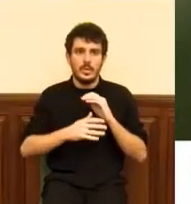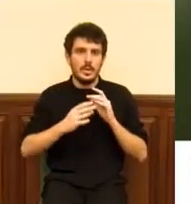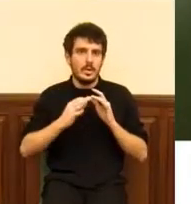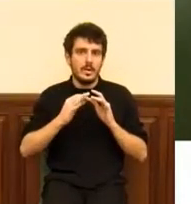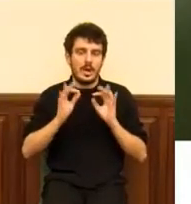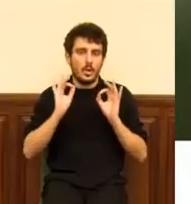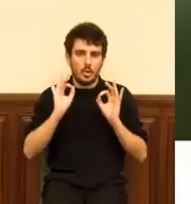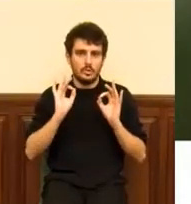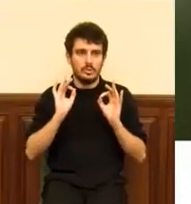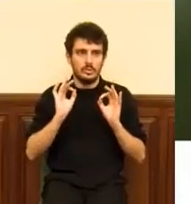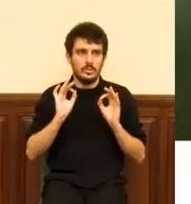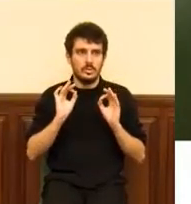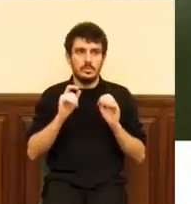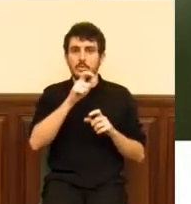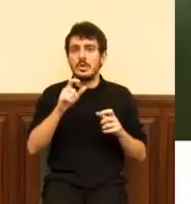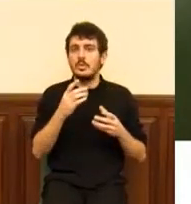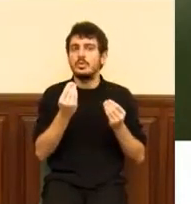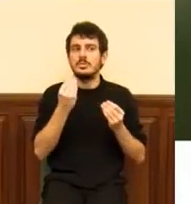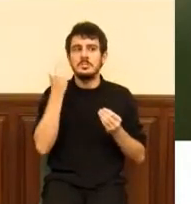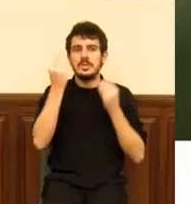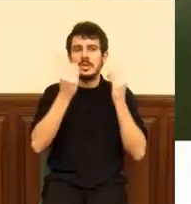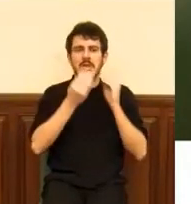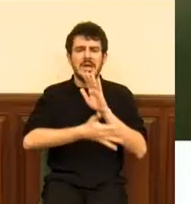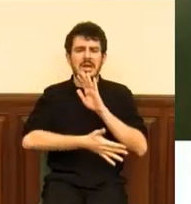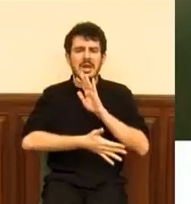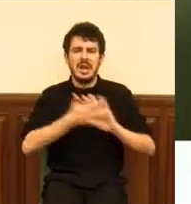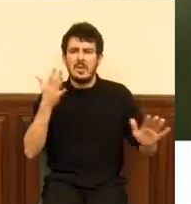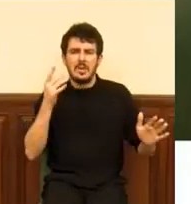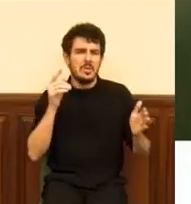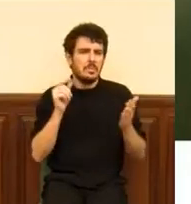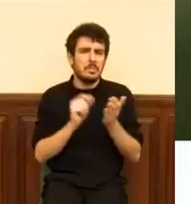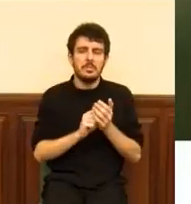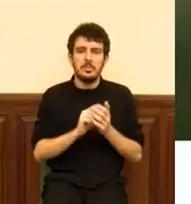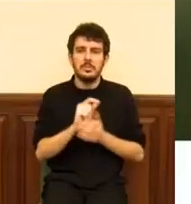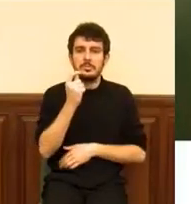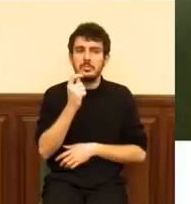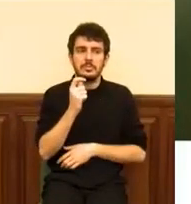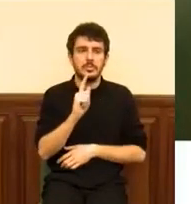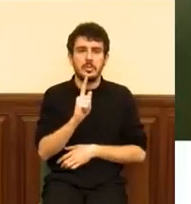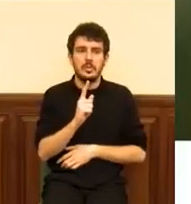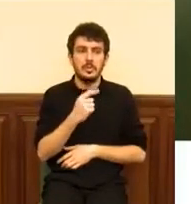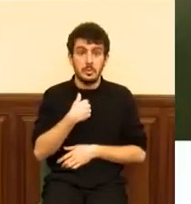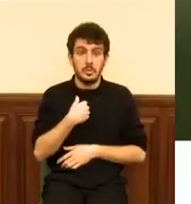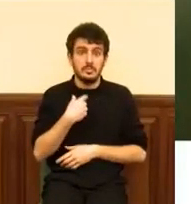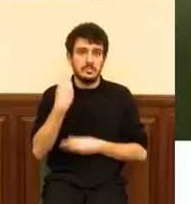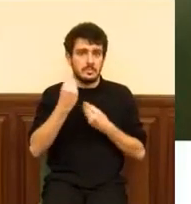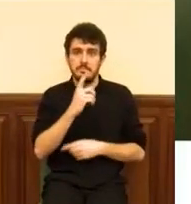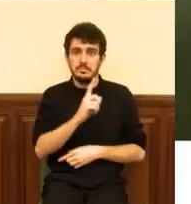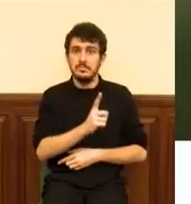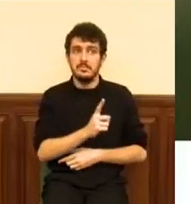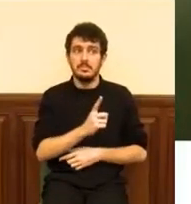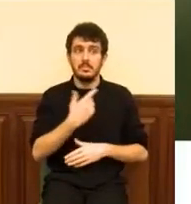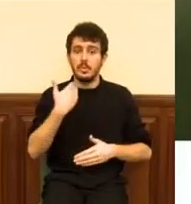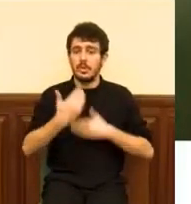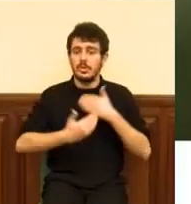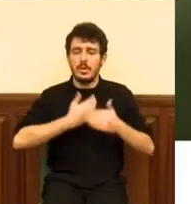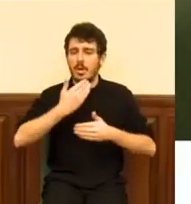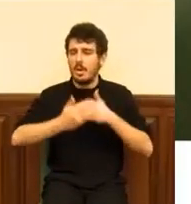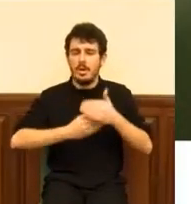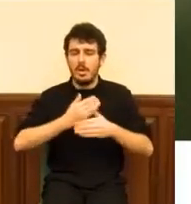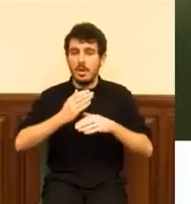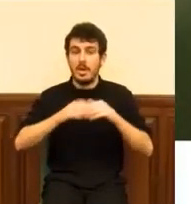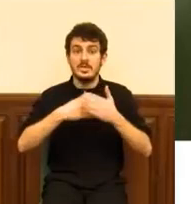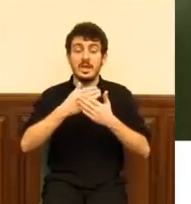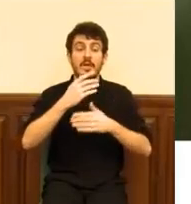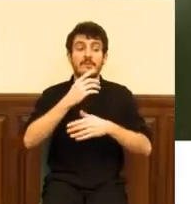que no se iba a conseguir tan rápido, yo era una de ellas. sea, los procedimientos hasta que una vacuna se puede